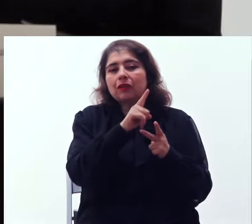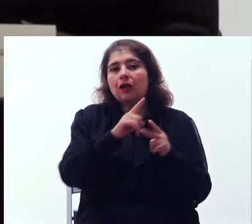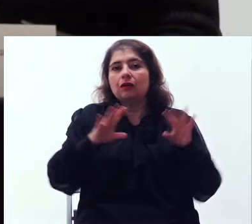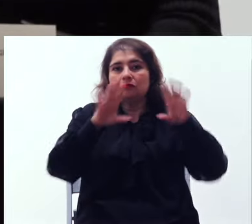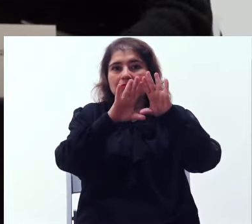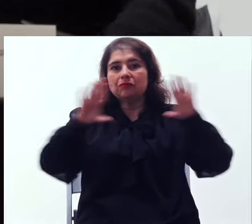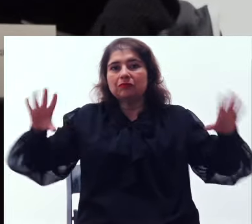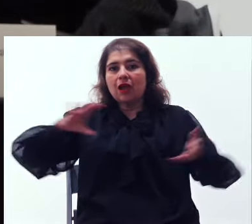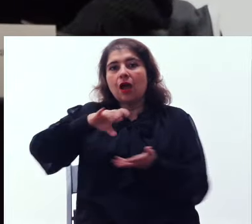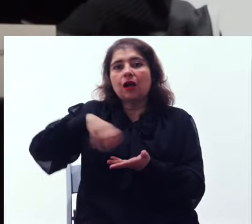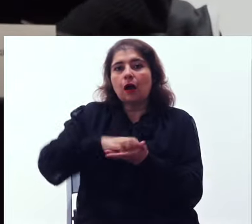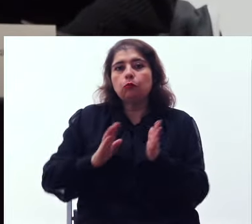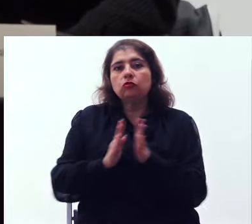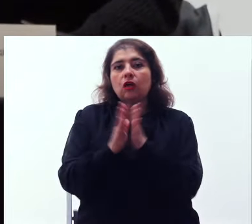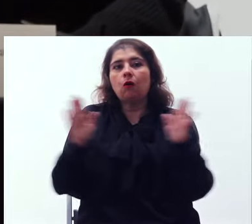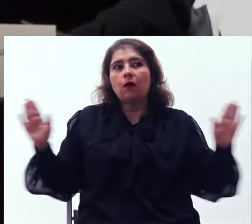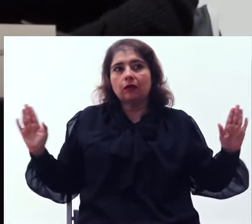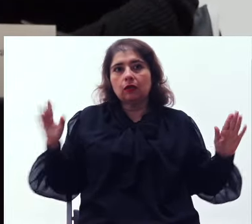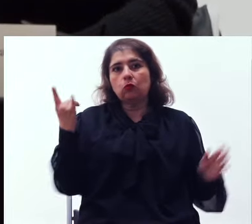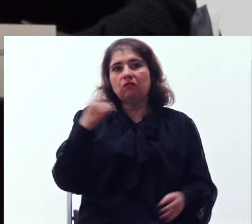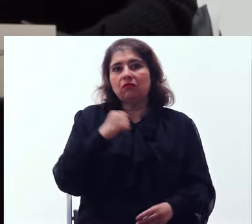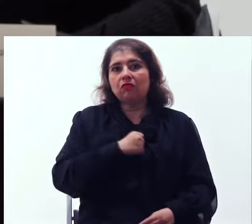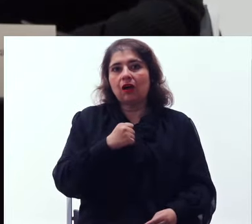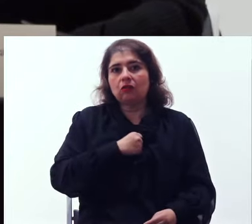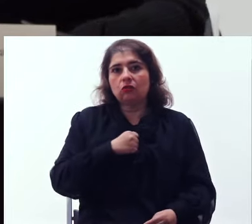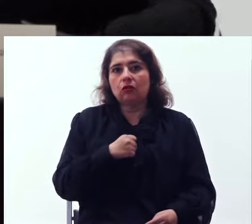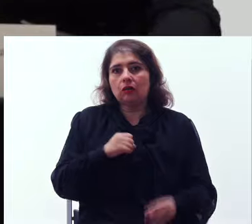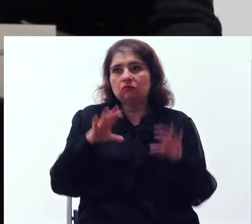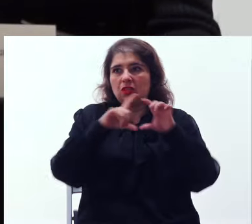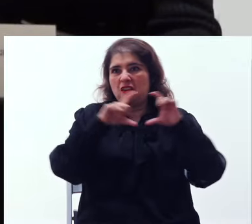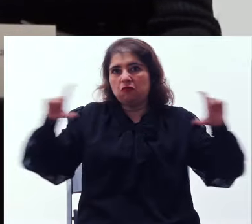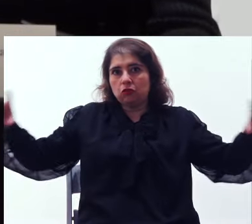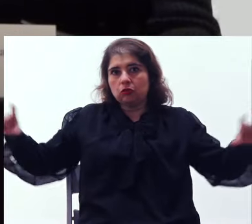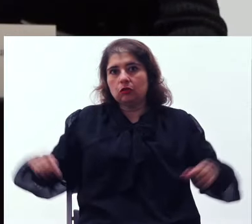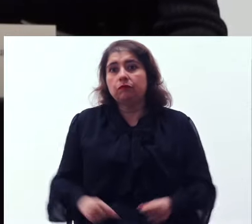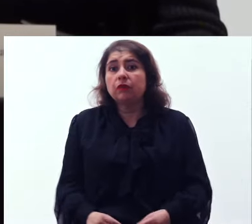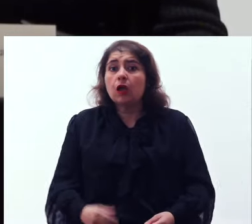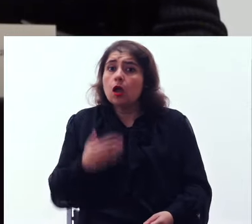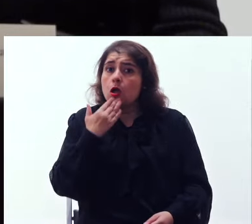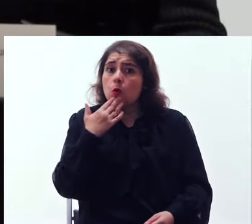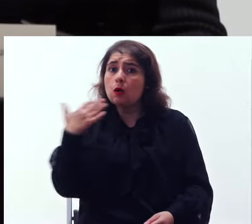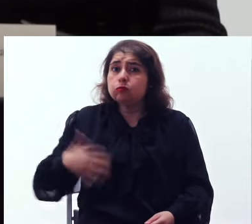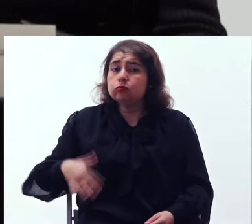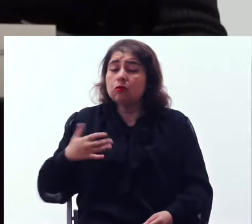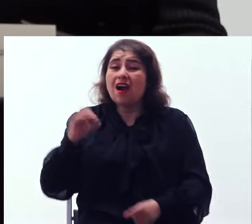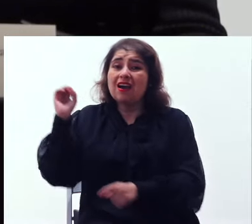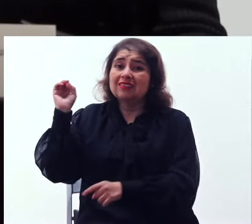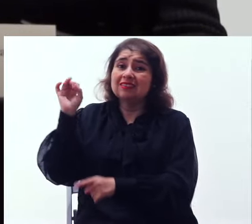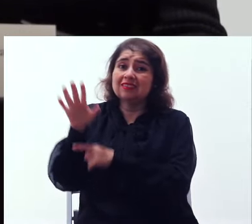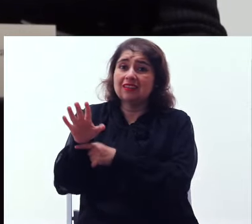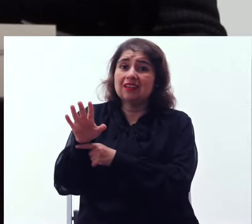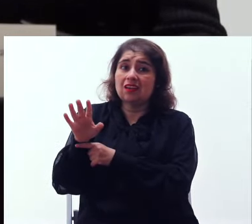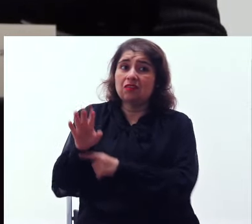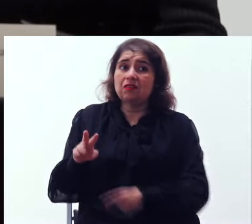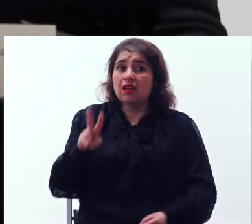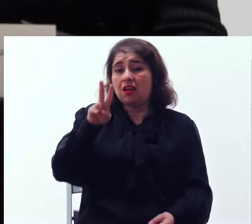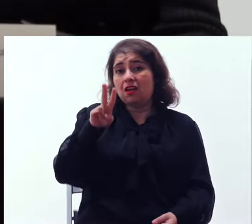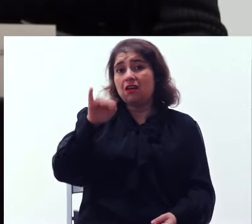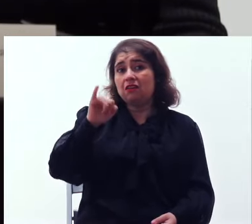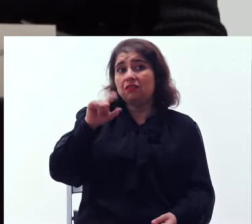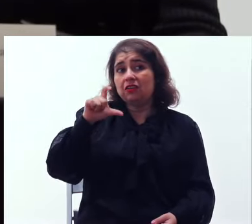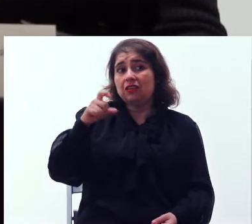está en el frontis del campus San Joaquín de la Universidad Católica. Importante también el cine.